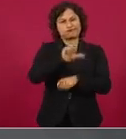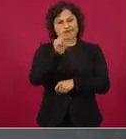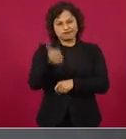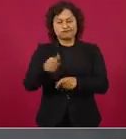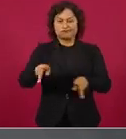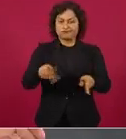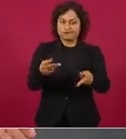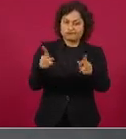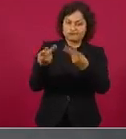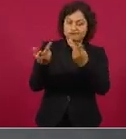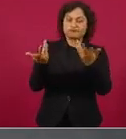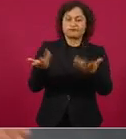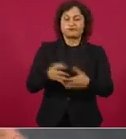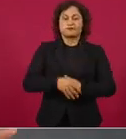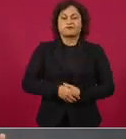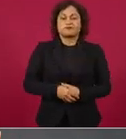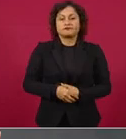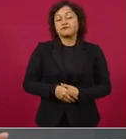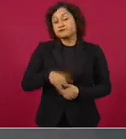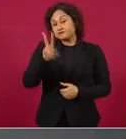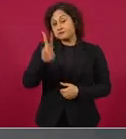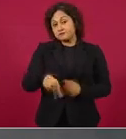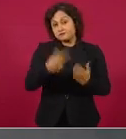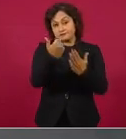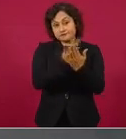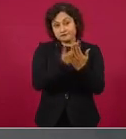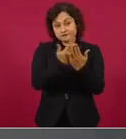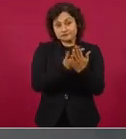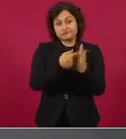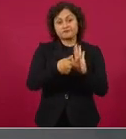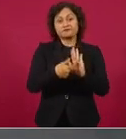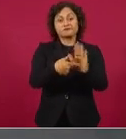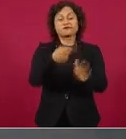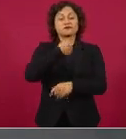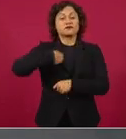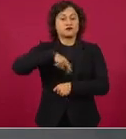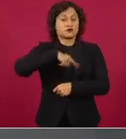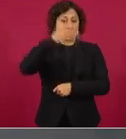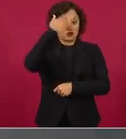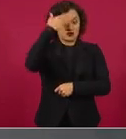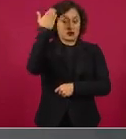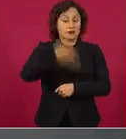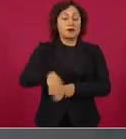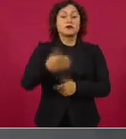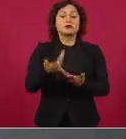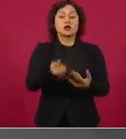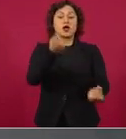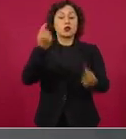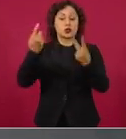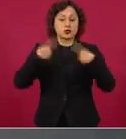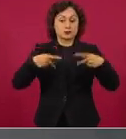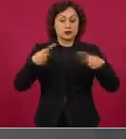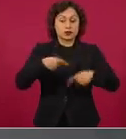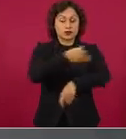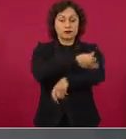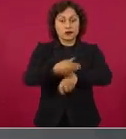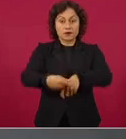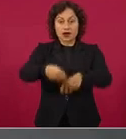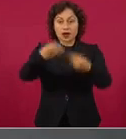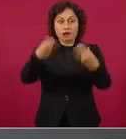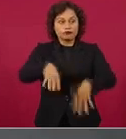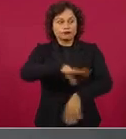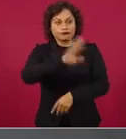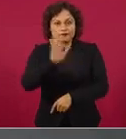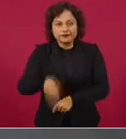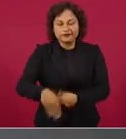narcomenudeo. Las cifras lo señalan. Ha habido quienes hemos perdido seres queridos, familiares, justamente